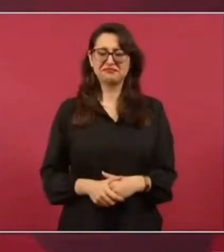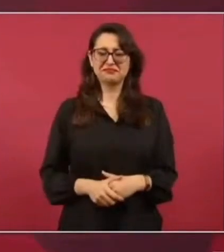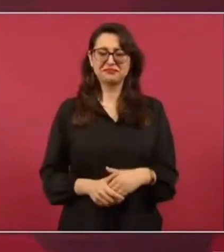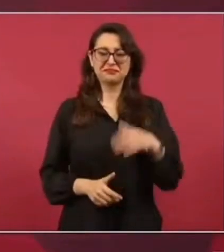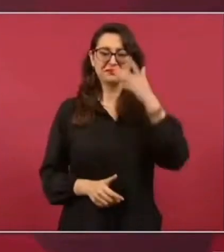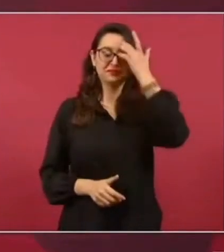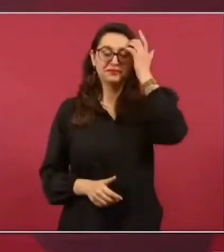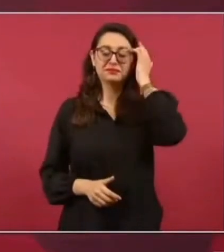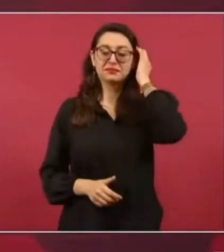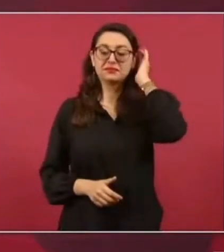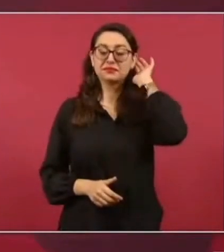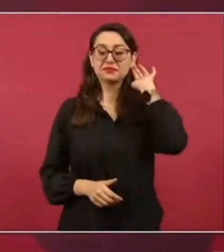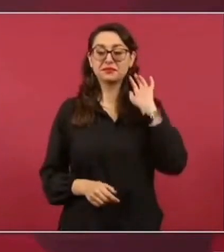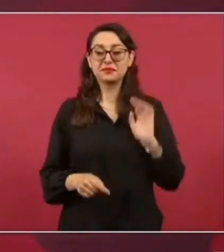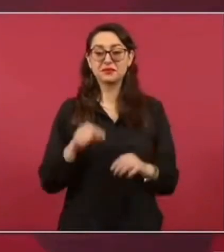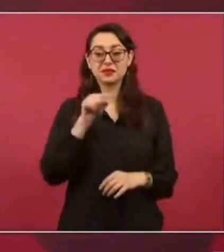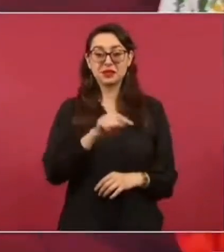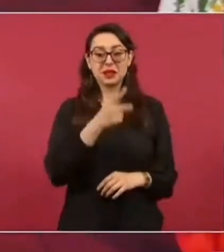en el PRI